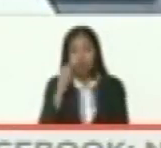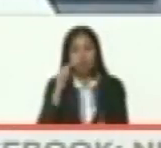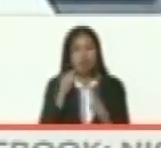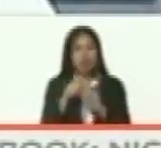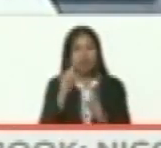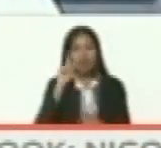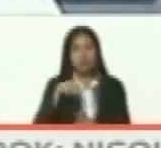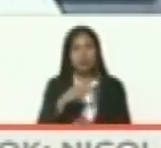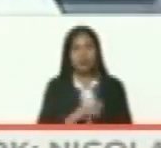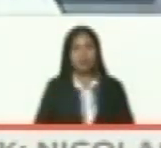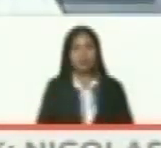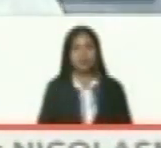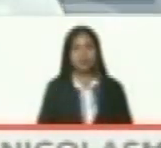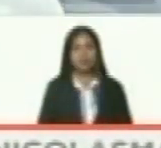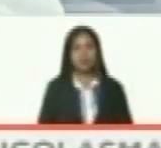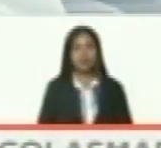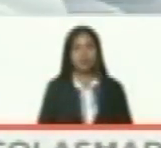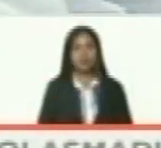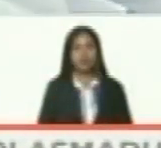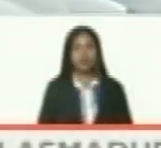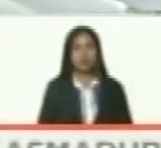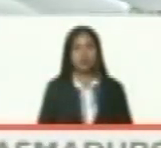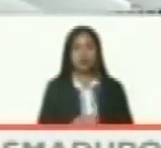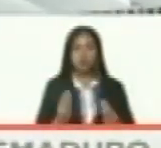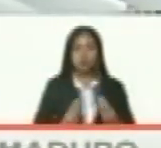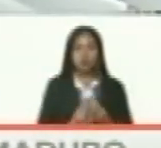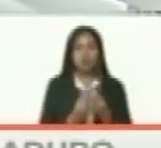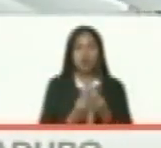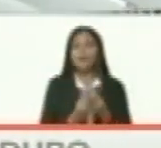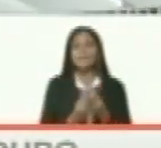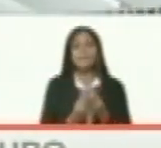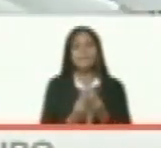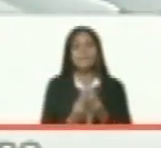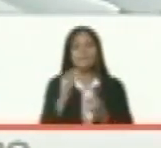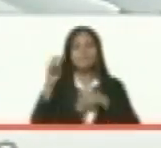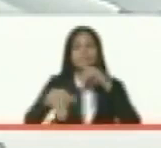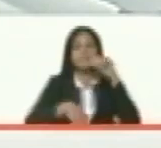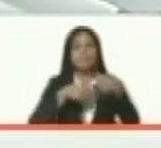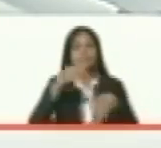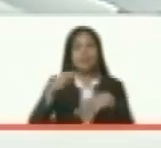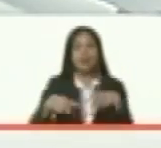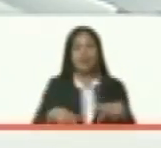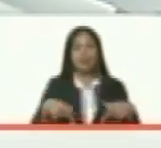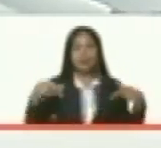directa. Nos íbamos para Playa Pantaleta.